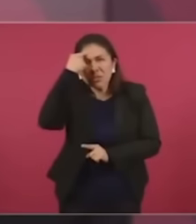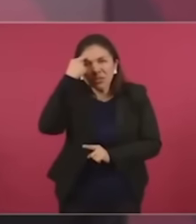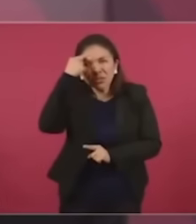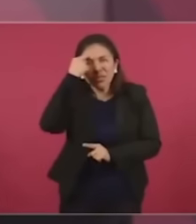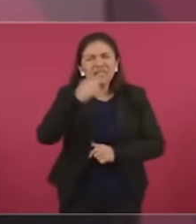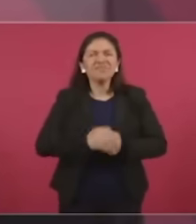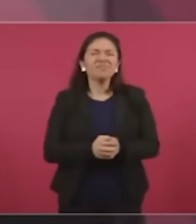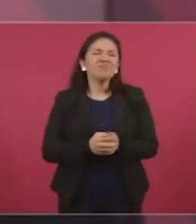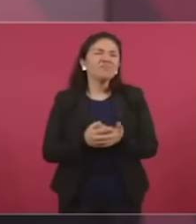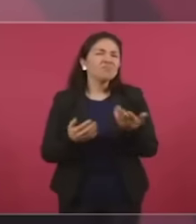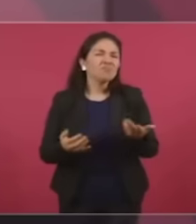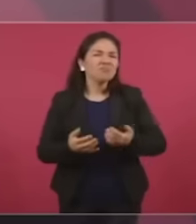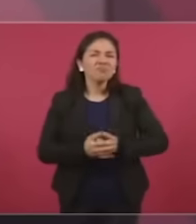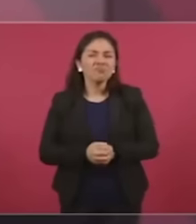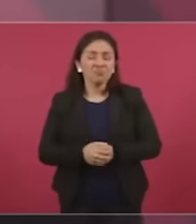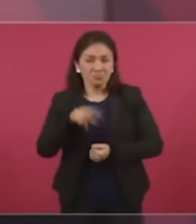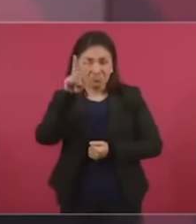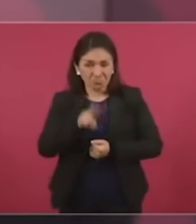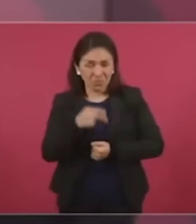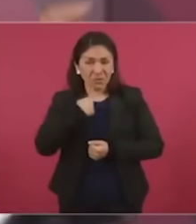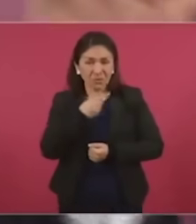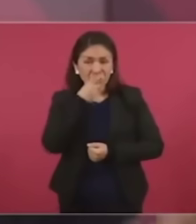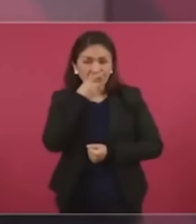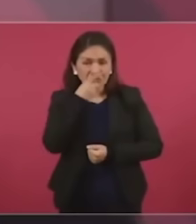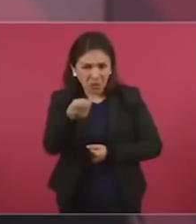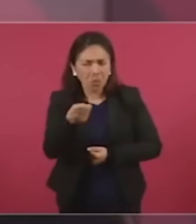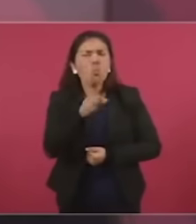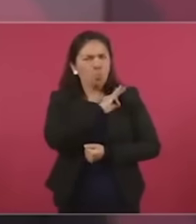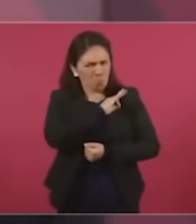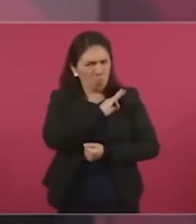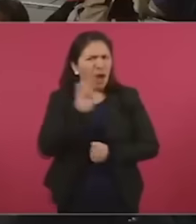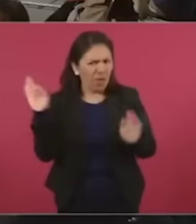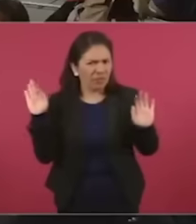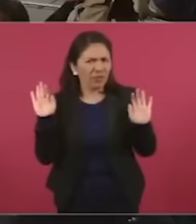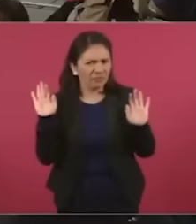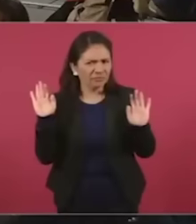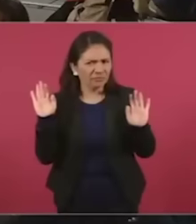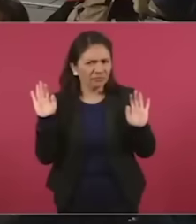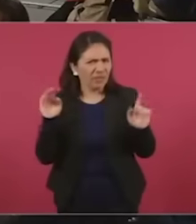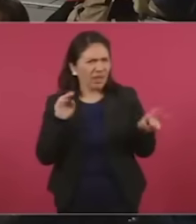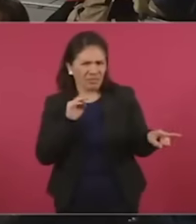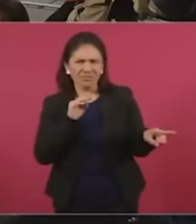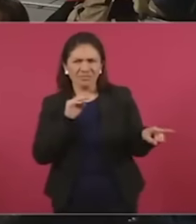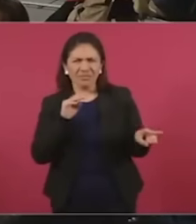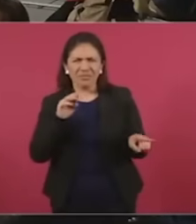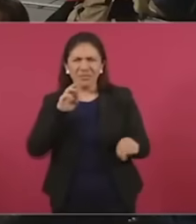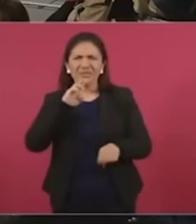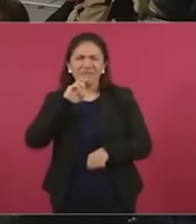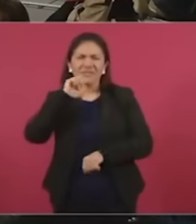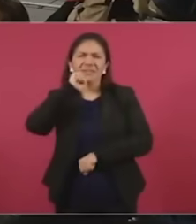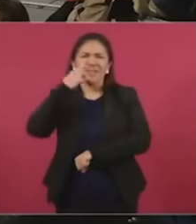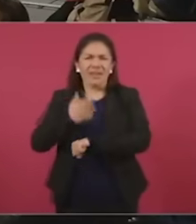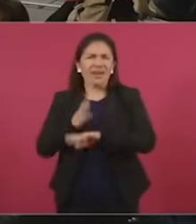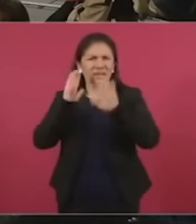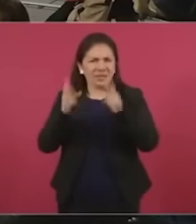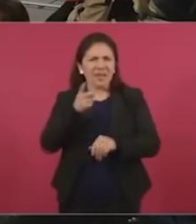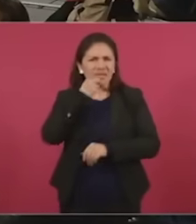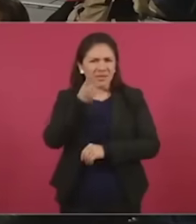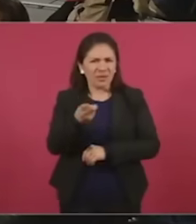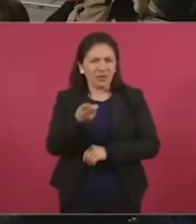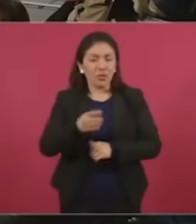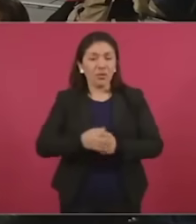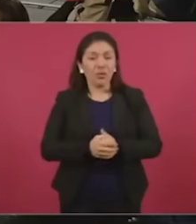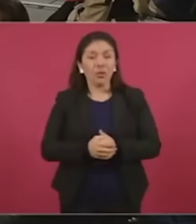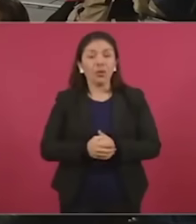Les podemos decir, pero creo que lo mencionó Rosicer, que